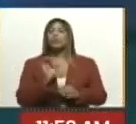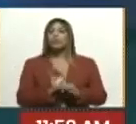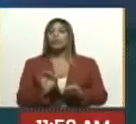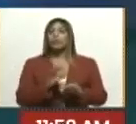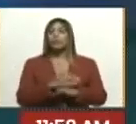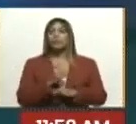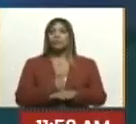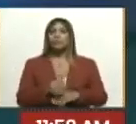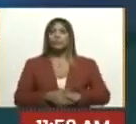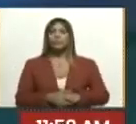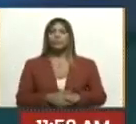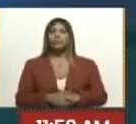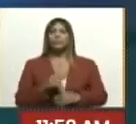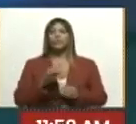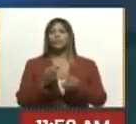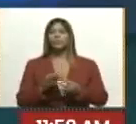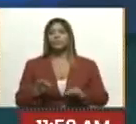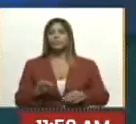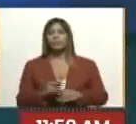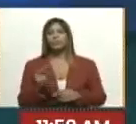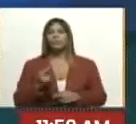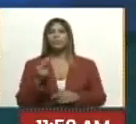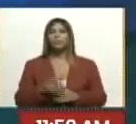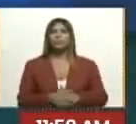con la evidencia. Eso es normal, lo utilizan